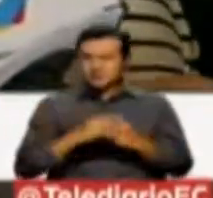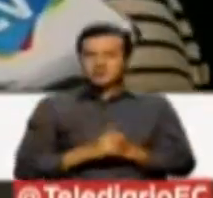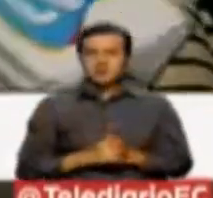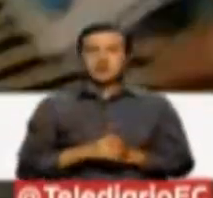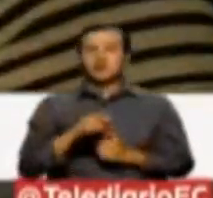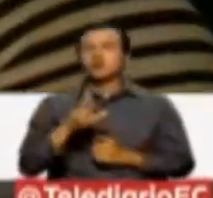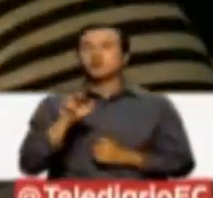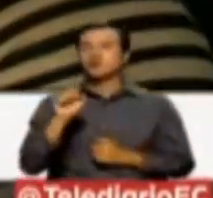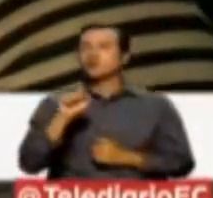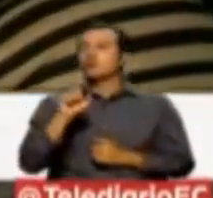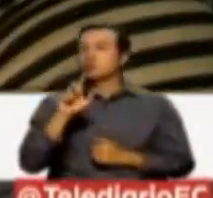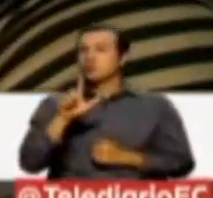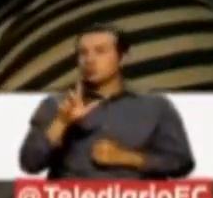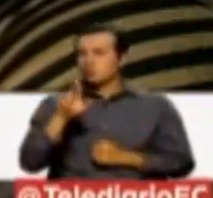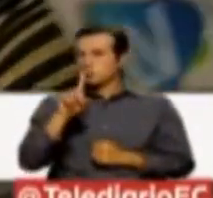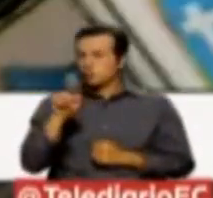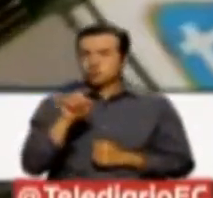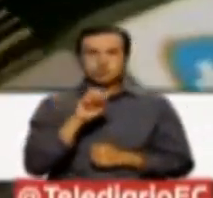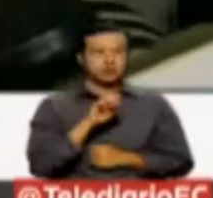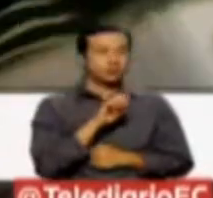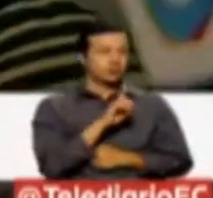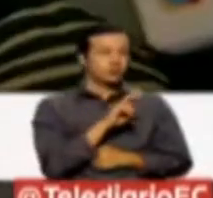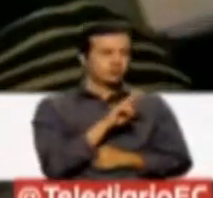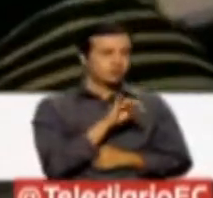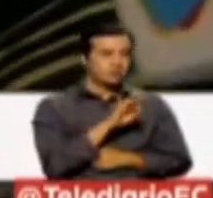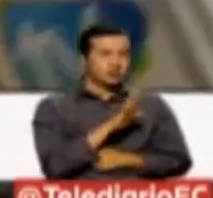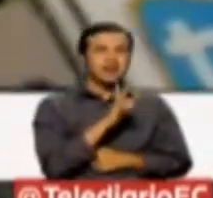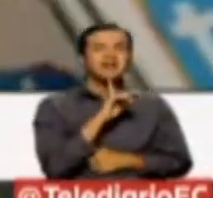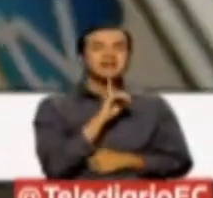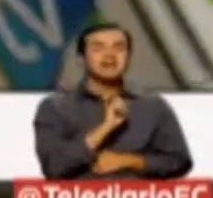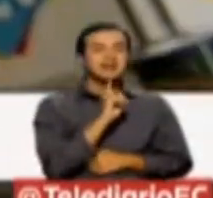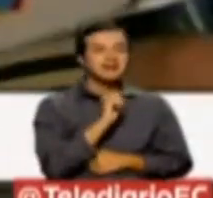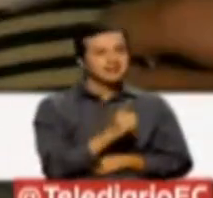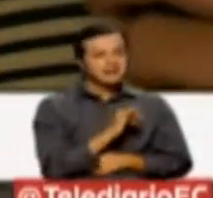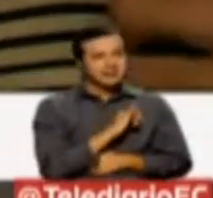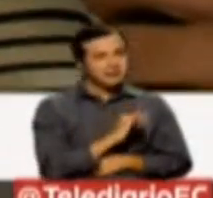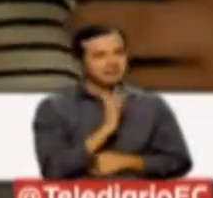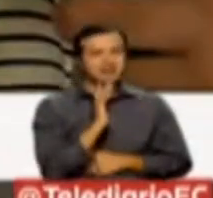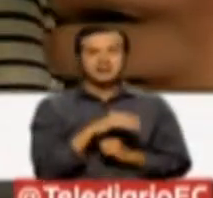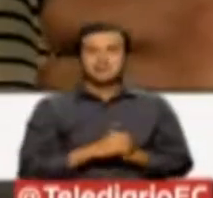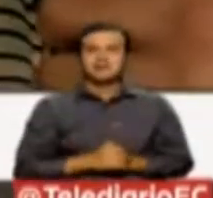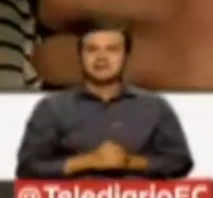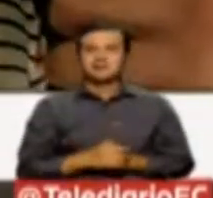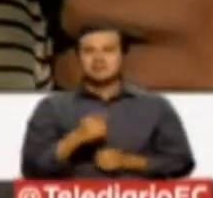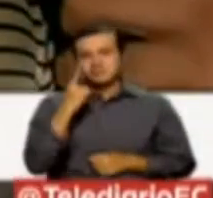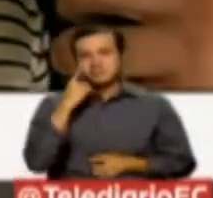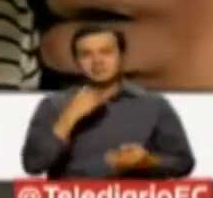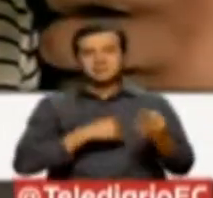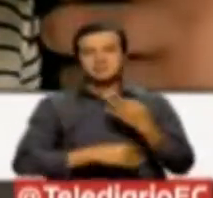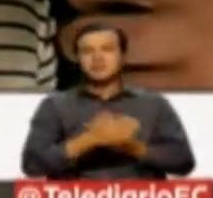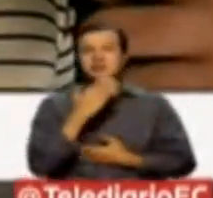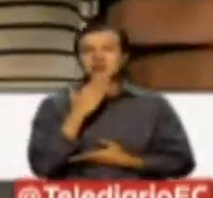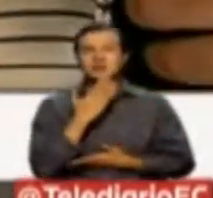Luz Duarte. Luz. Duarte, yo soy Eduarte. Así tía, cuéntenos un poquito. A ver, tía, cuéntenme un poquito.